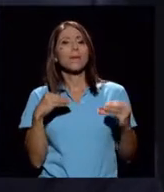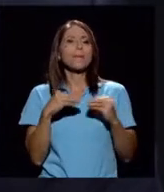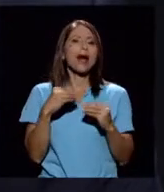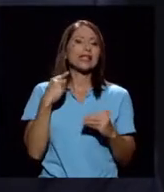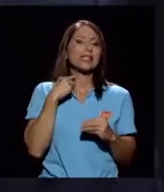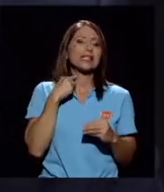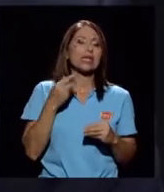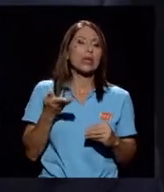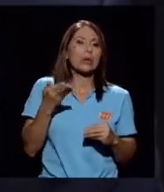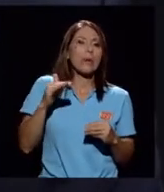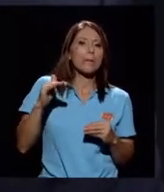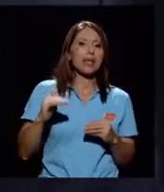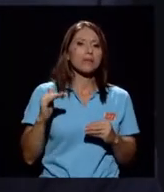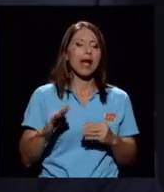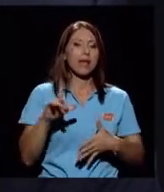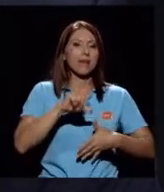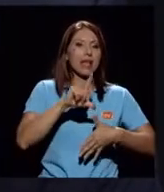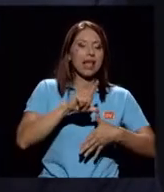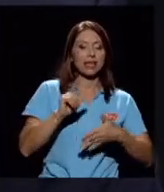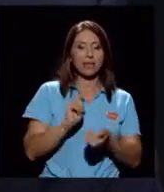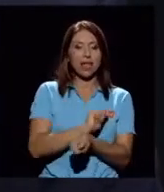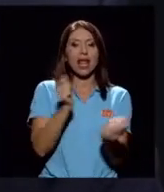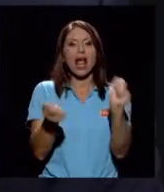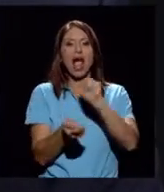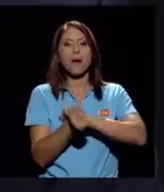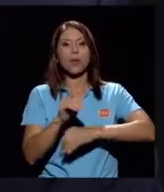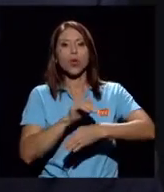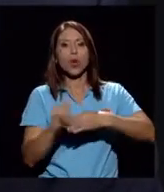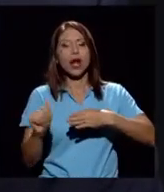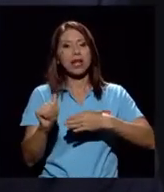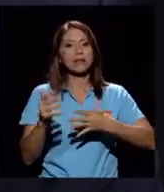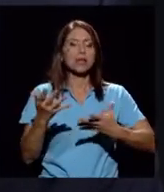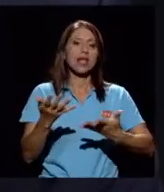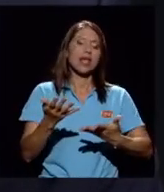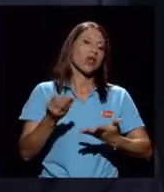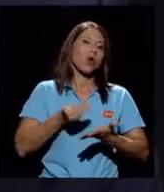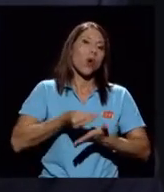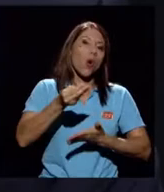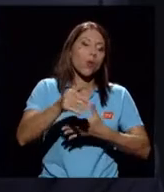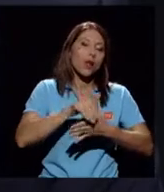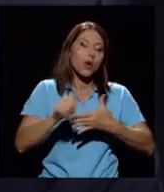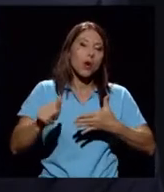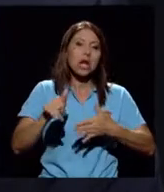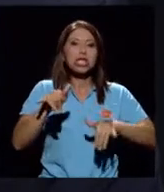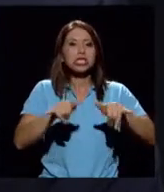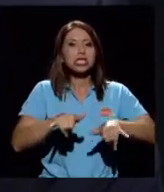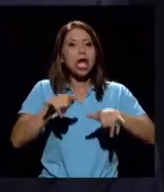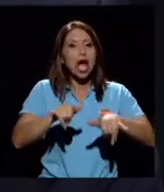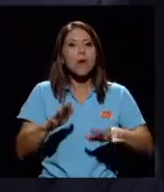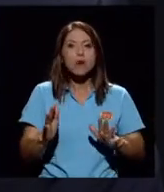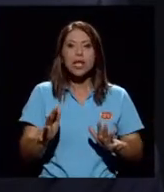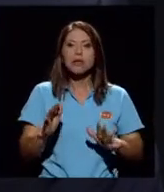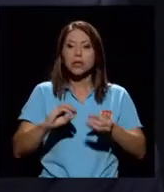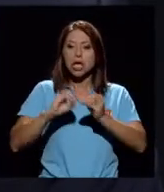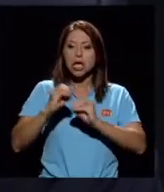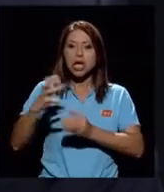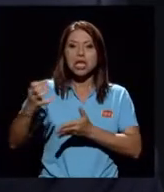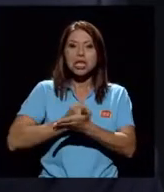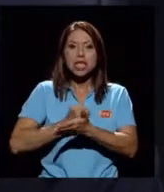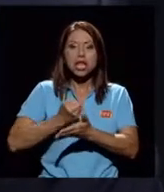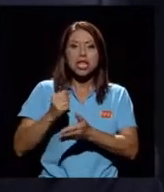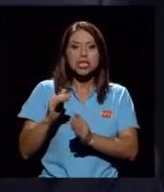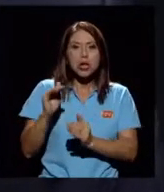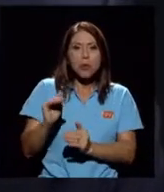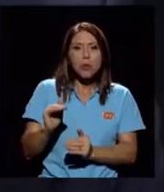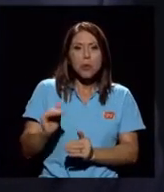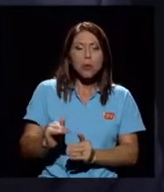tipo de cambio estable tenemos casos de interés muy bajas con lo cual estamos en una maravilla pero de eso lo logramos